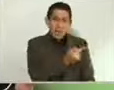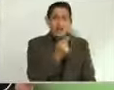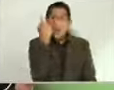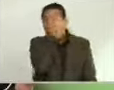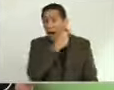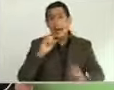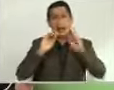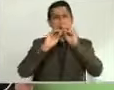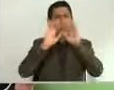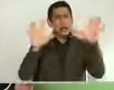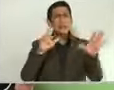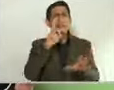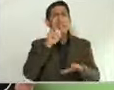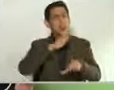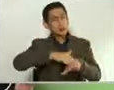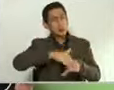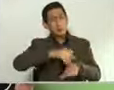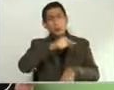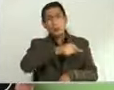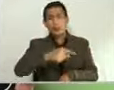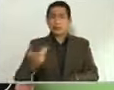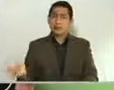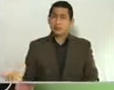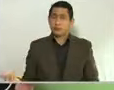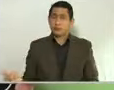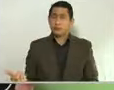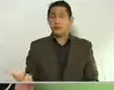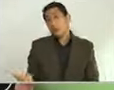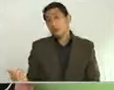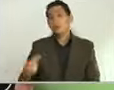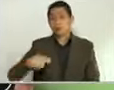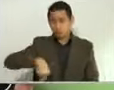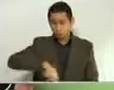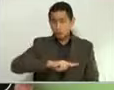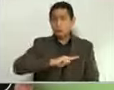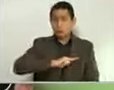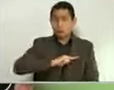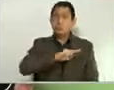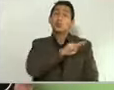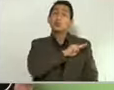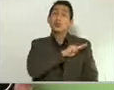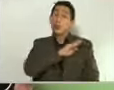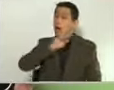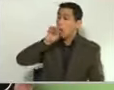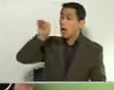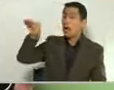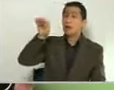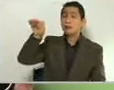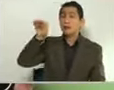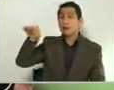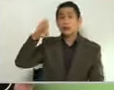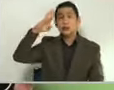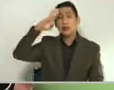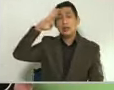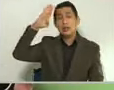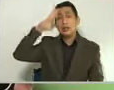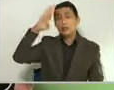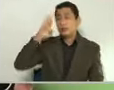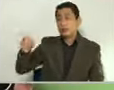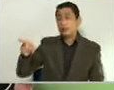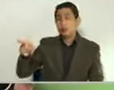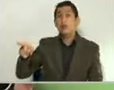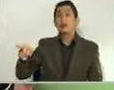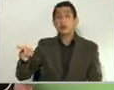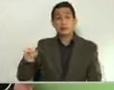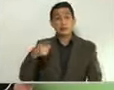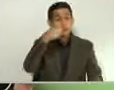casa que ingresa o sale esa persona. Vamos con Justicia y Vigilancia, señor, le tocamos, usted me barre el sector, le barre la casa al vecino, y le